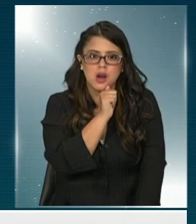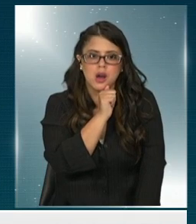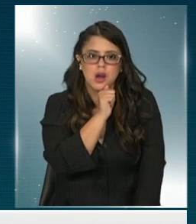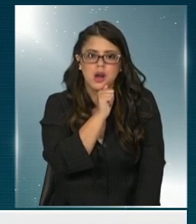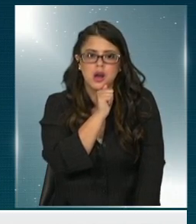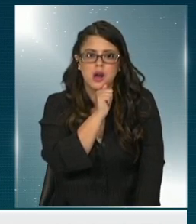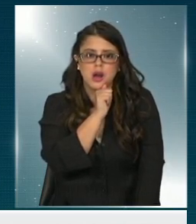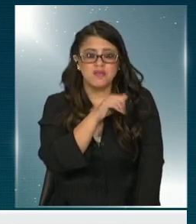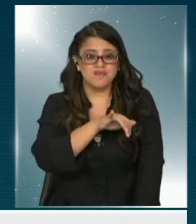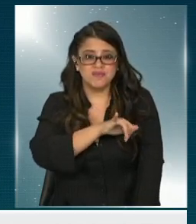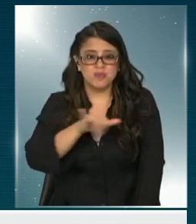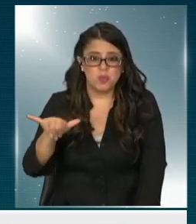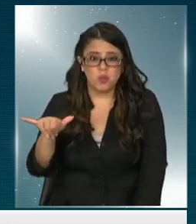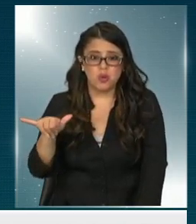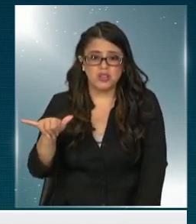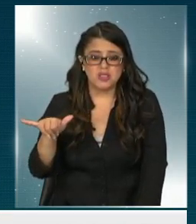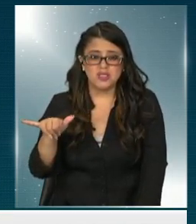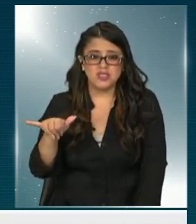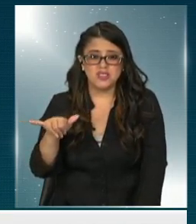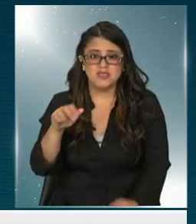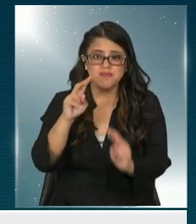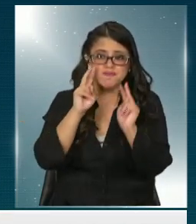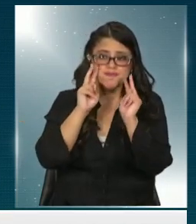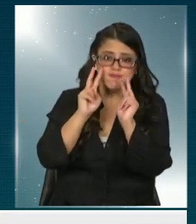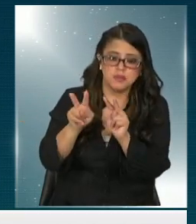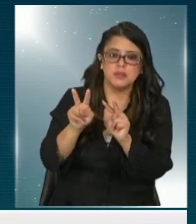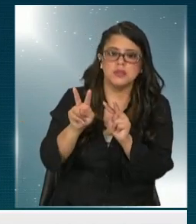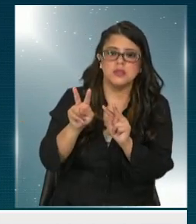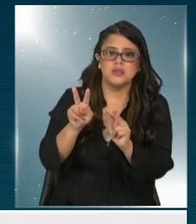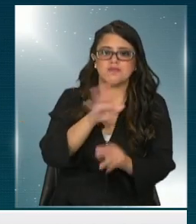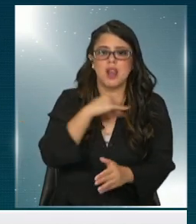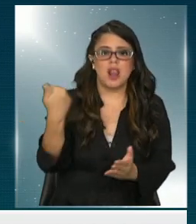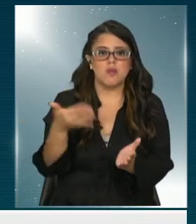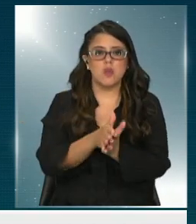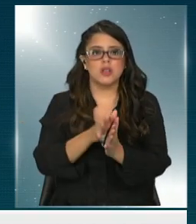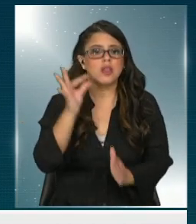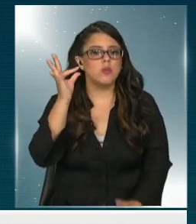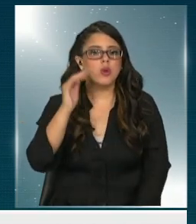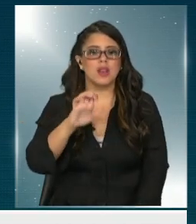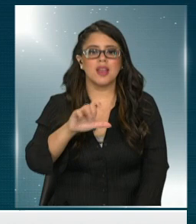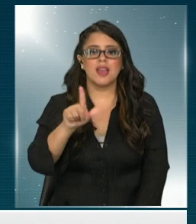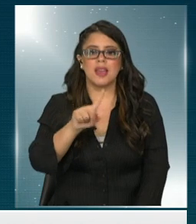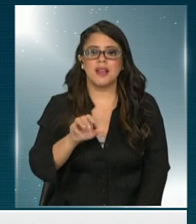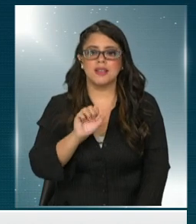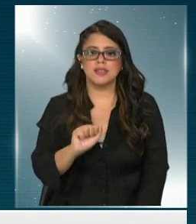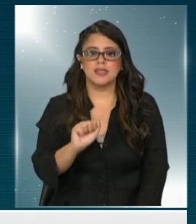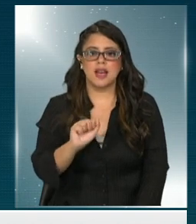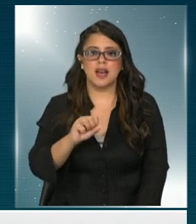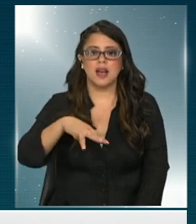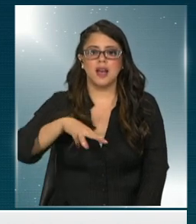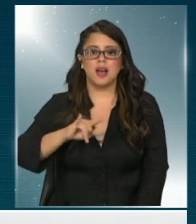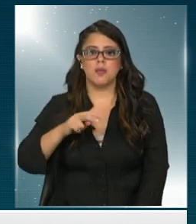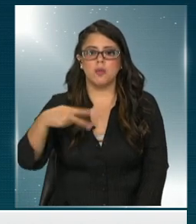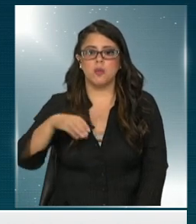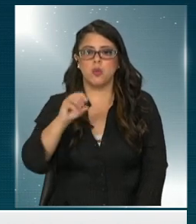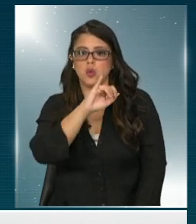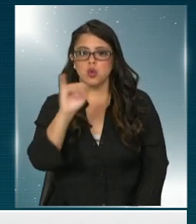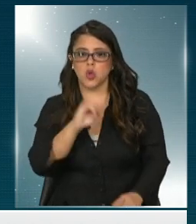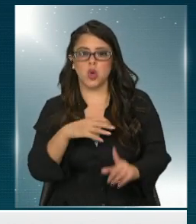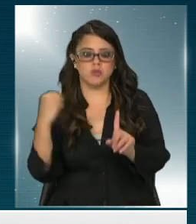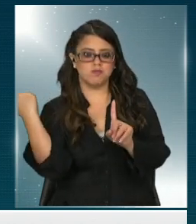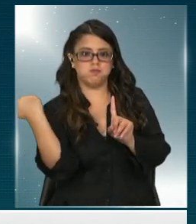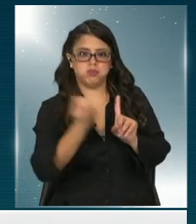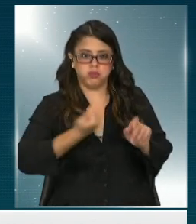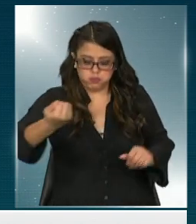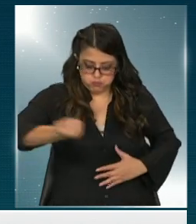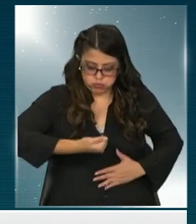Minutos después, quedaría al descubierto el crimen de Elsa Muñoz Santana, herida de muerte con arma blanca